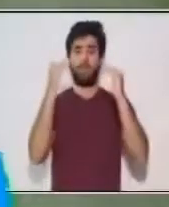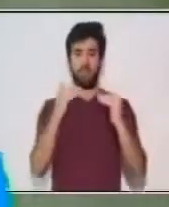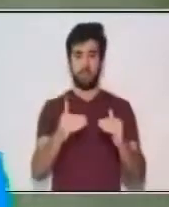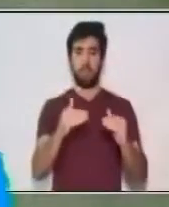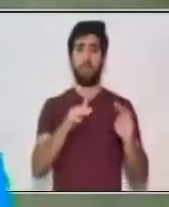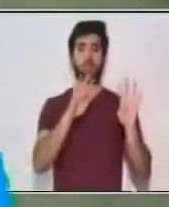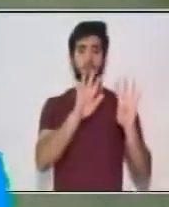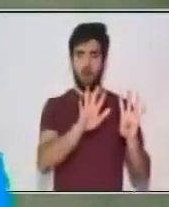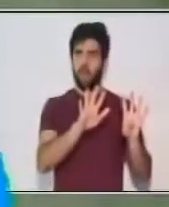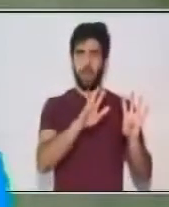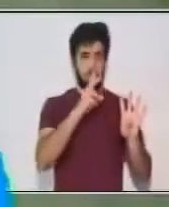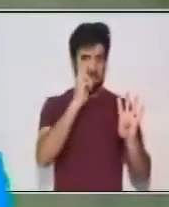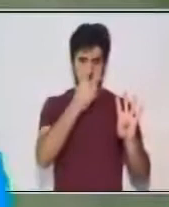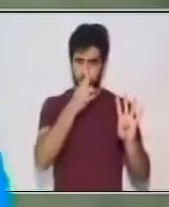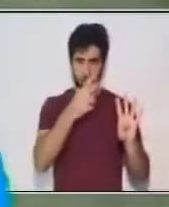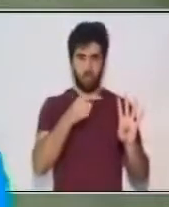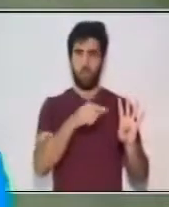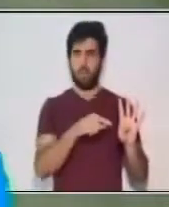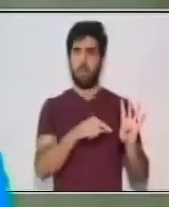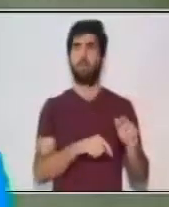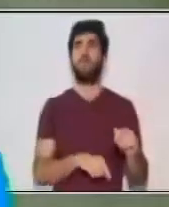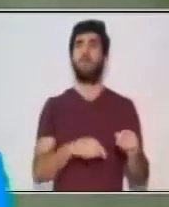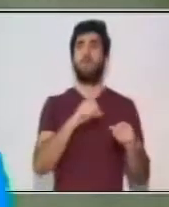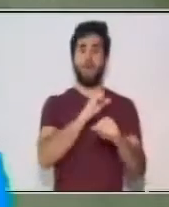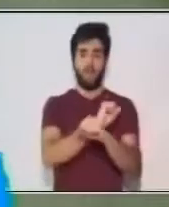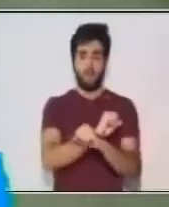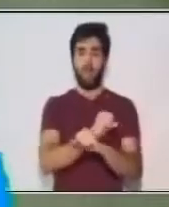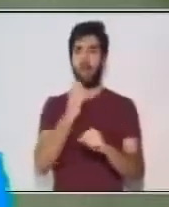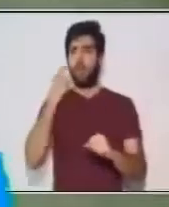9 es constante, no está cambiando. Pero veamos